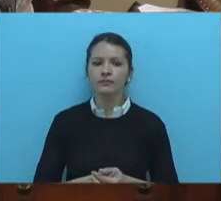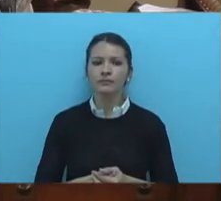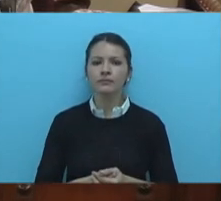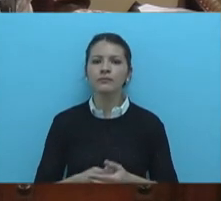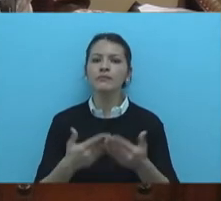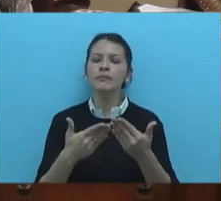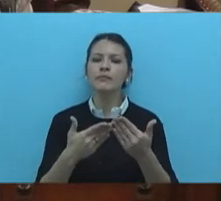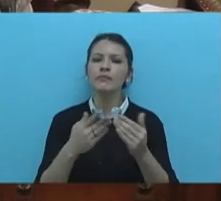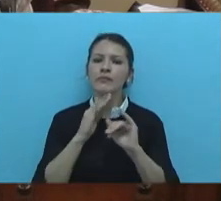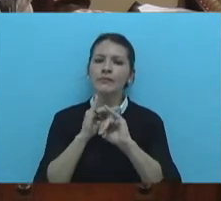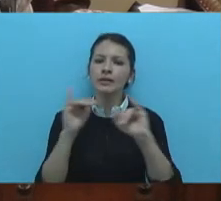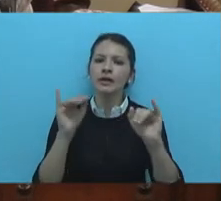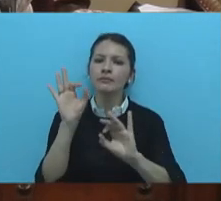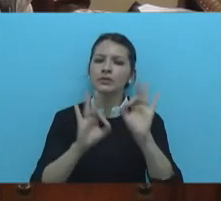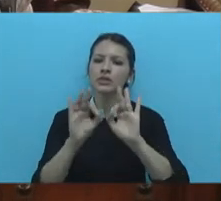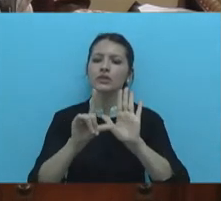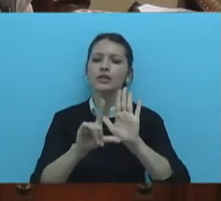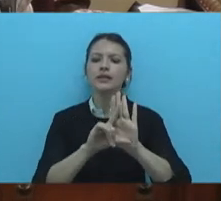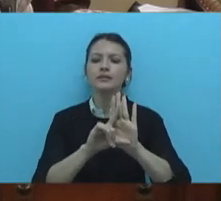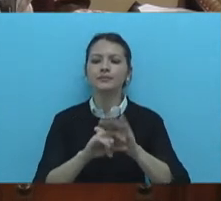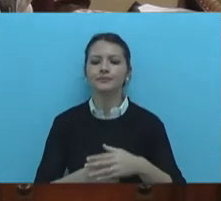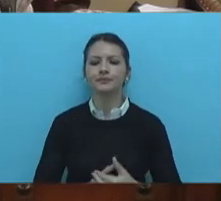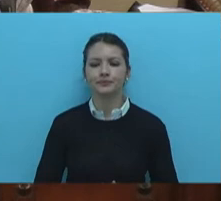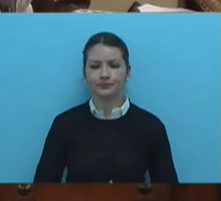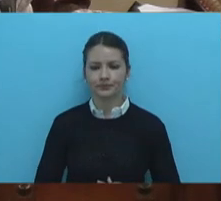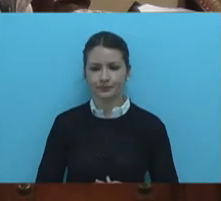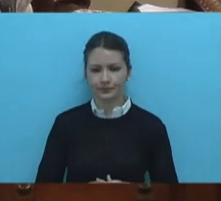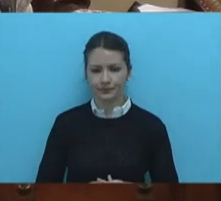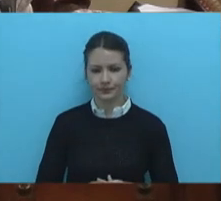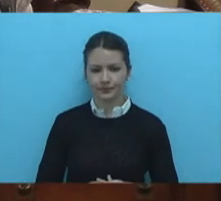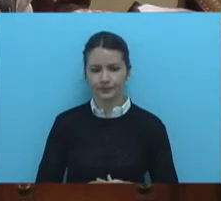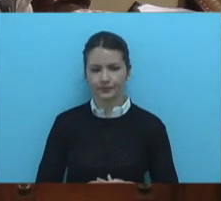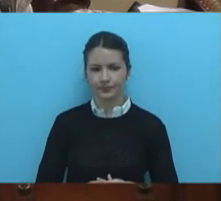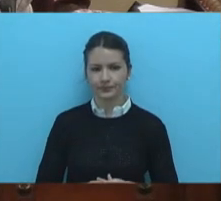proyecto de ley. Y no sé qué diputado va a hacer uso de la palabra.